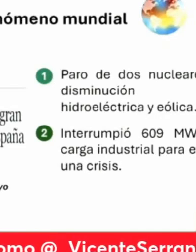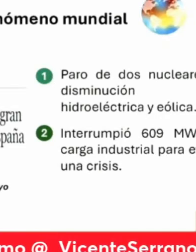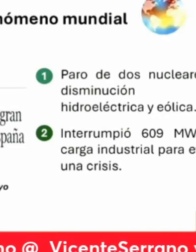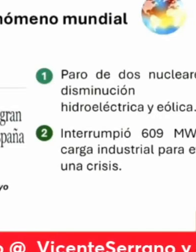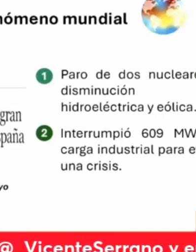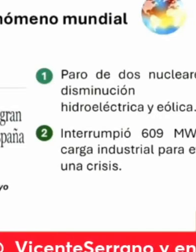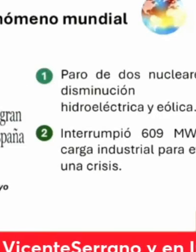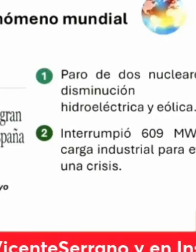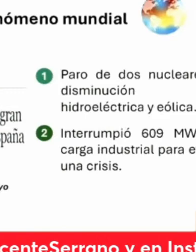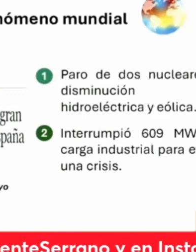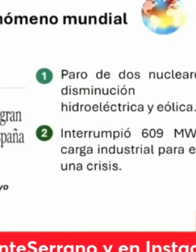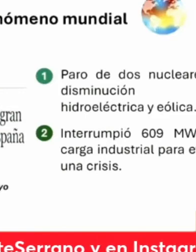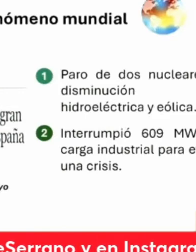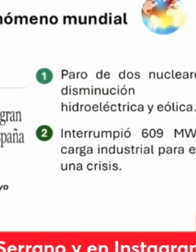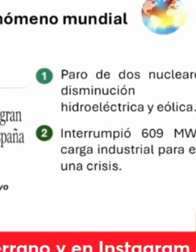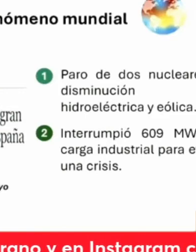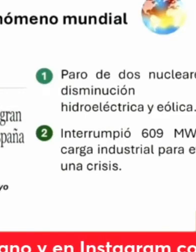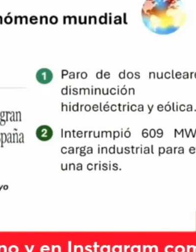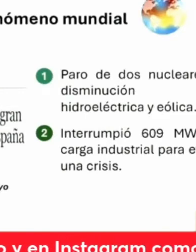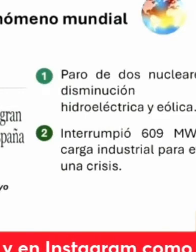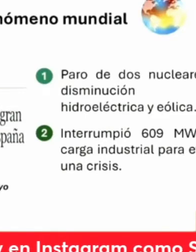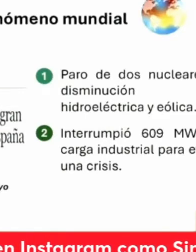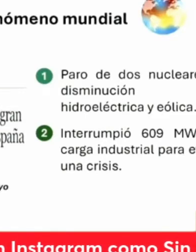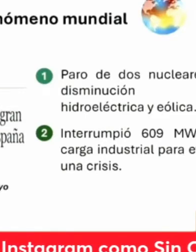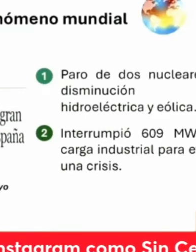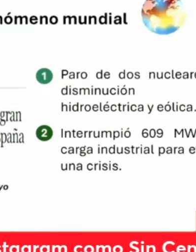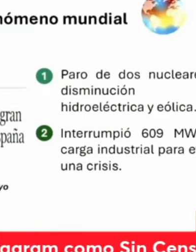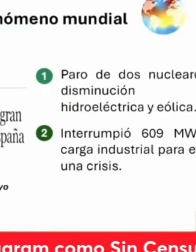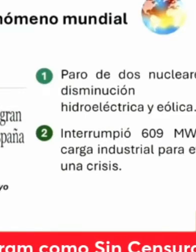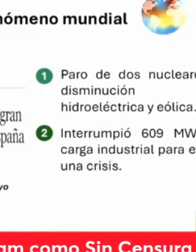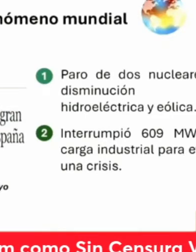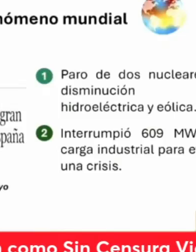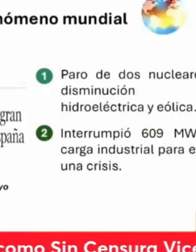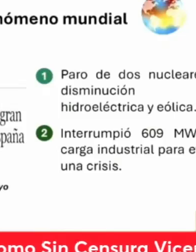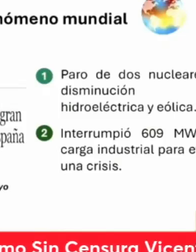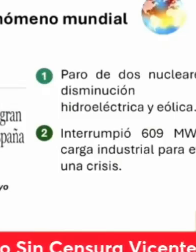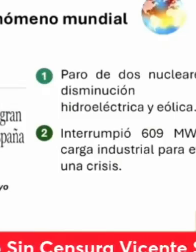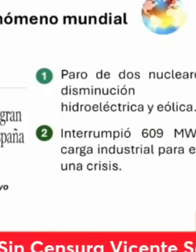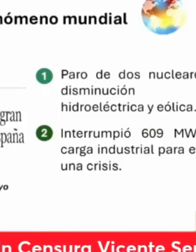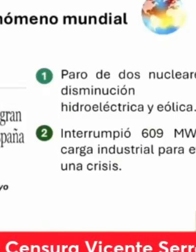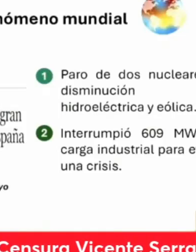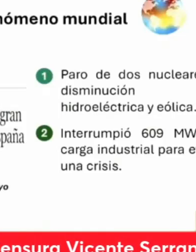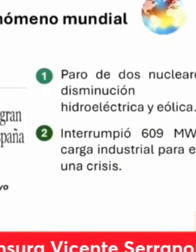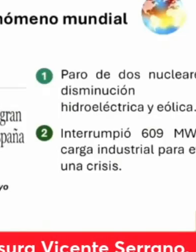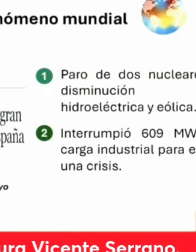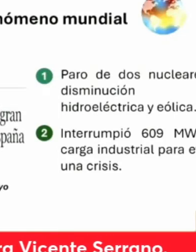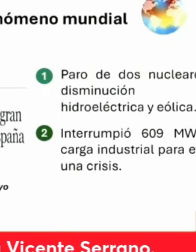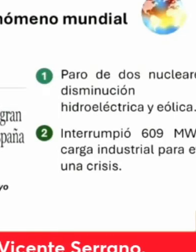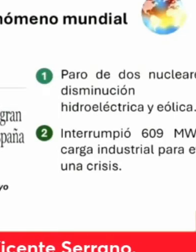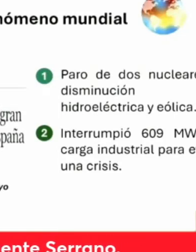Pero venía un dato ahí que me llamó muchísimo la atención, que solo